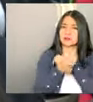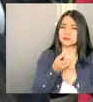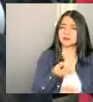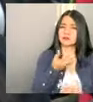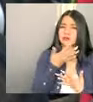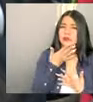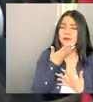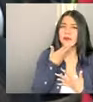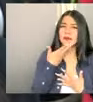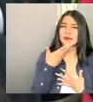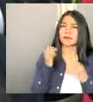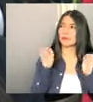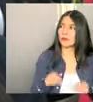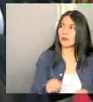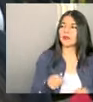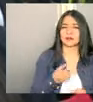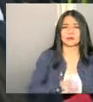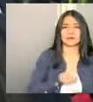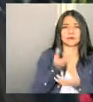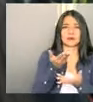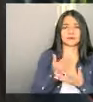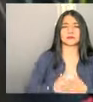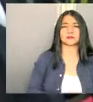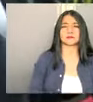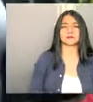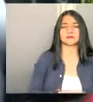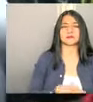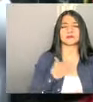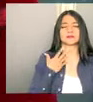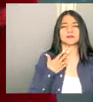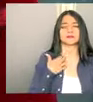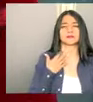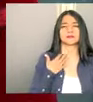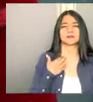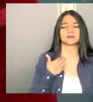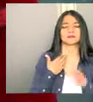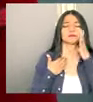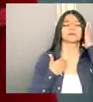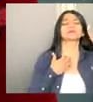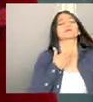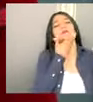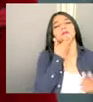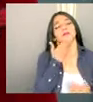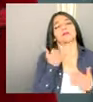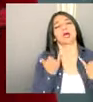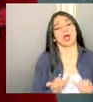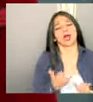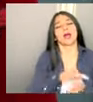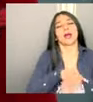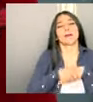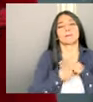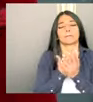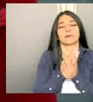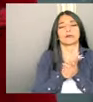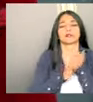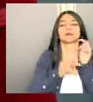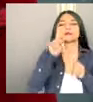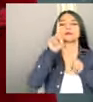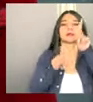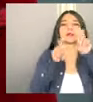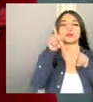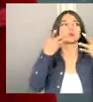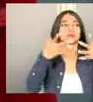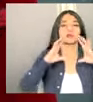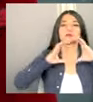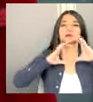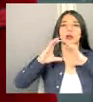las cámaras de los medios, yo le agradecería mucho. Gracias. Voy a aprovechar una pregunta que hemos conversado con